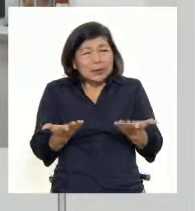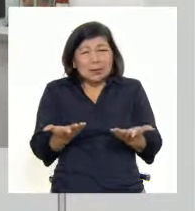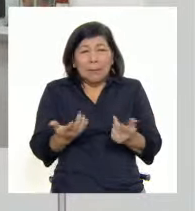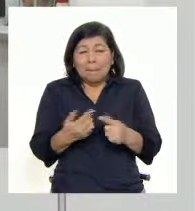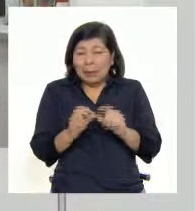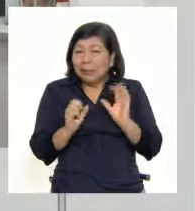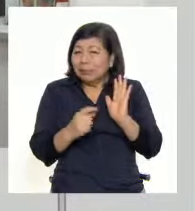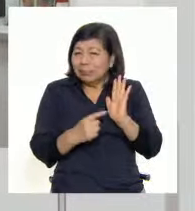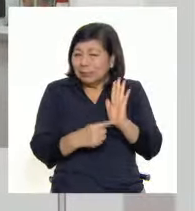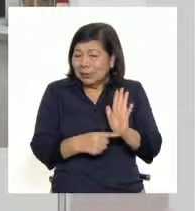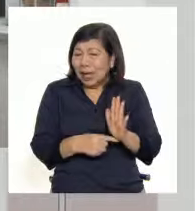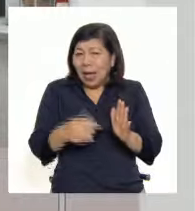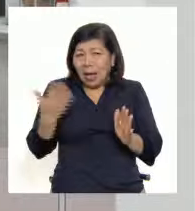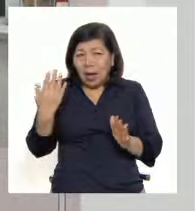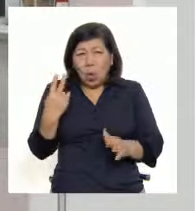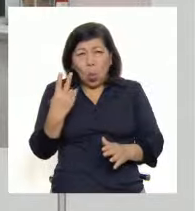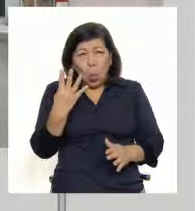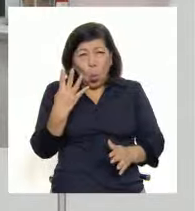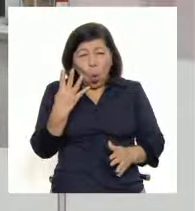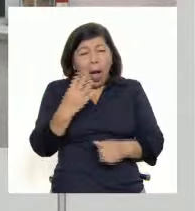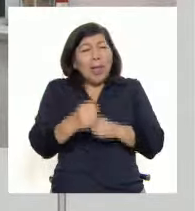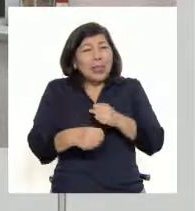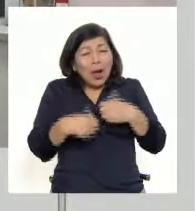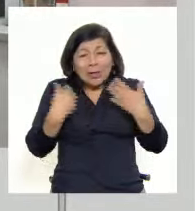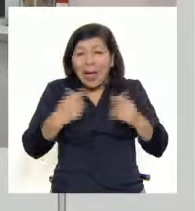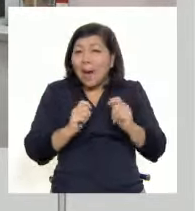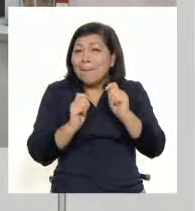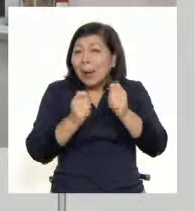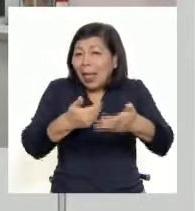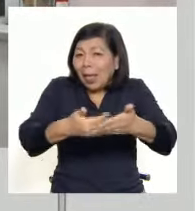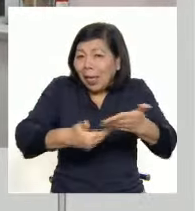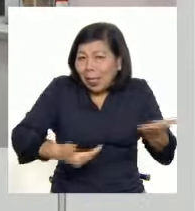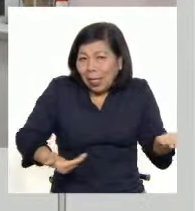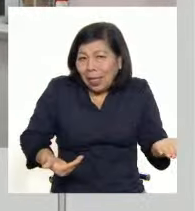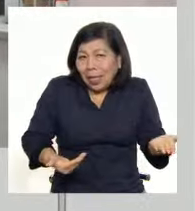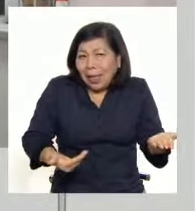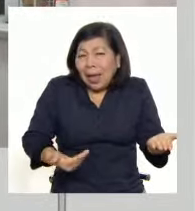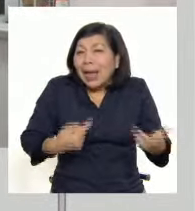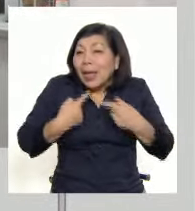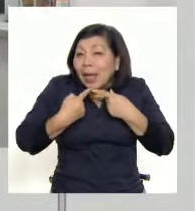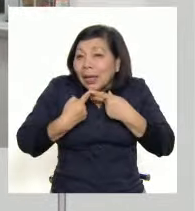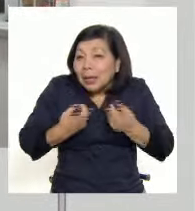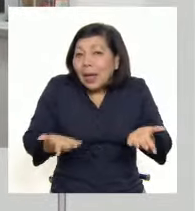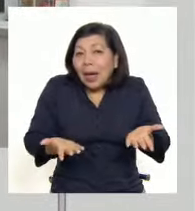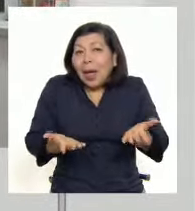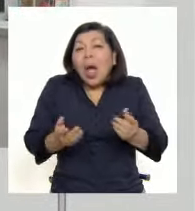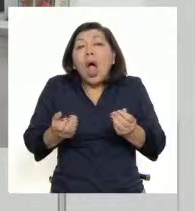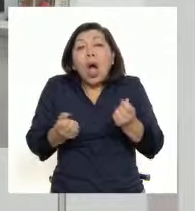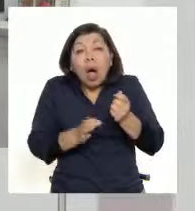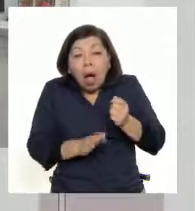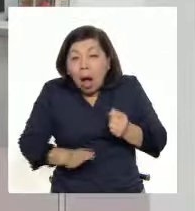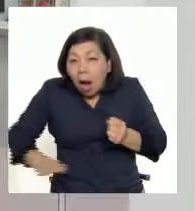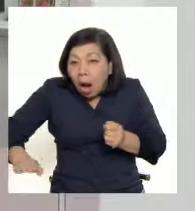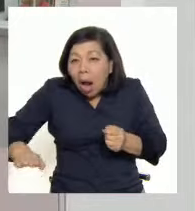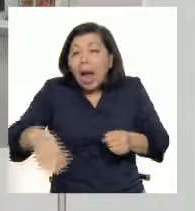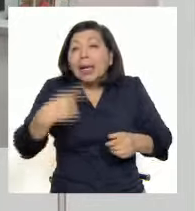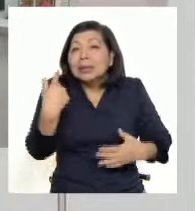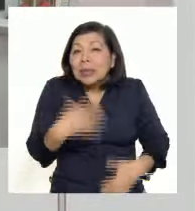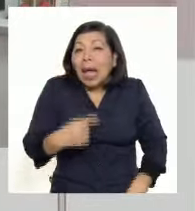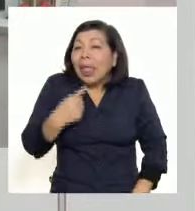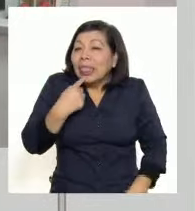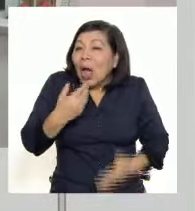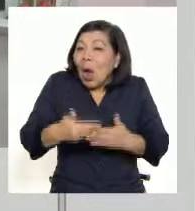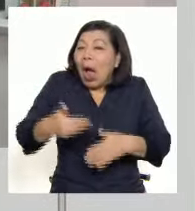desvíos presentado hace más de 4 años, ¿no? Ya se ha anunciado las rutas alternas, todo con